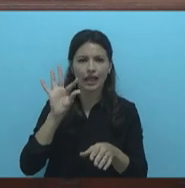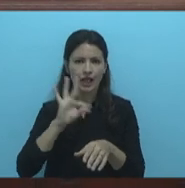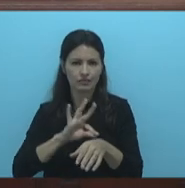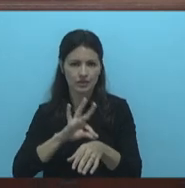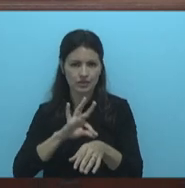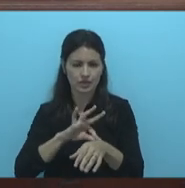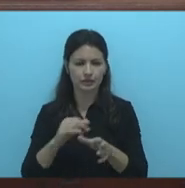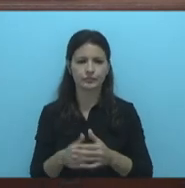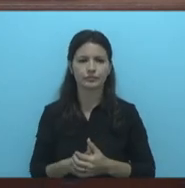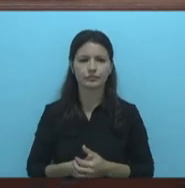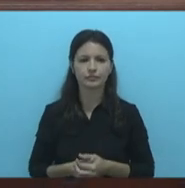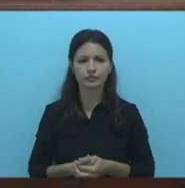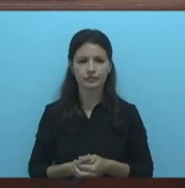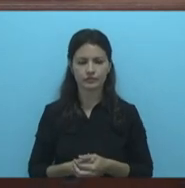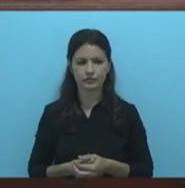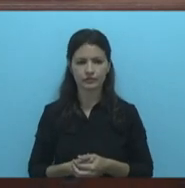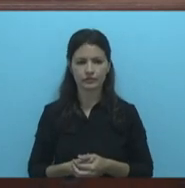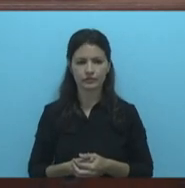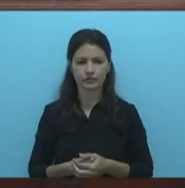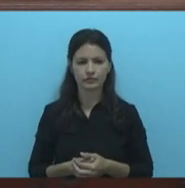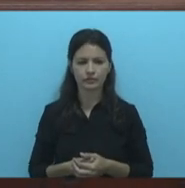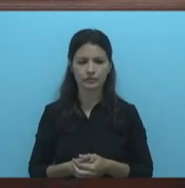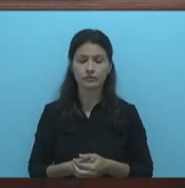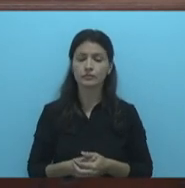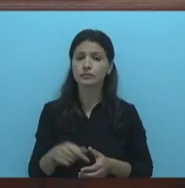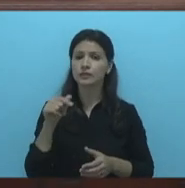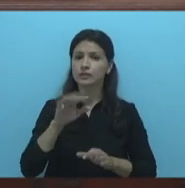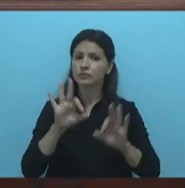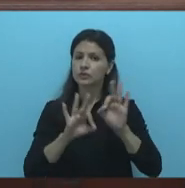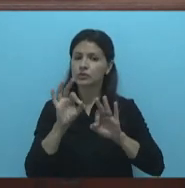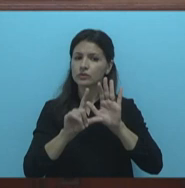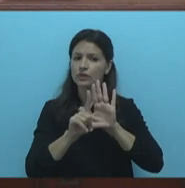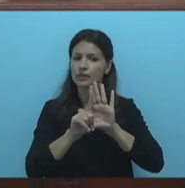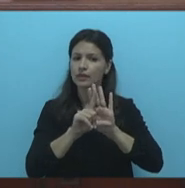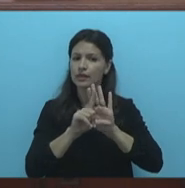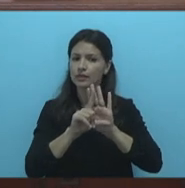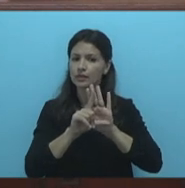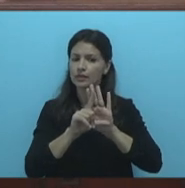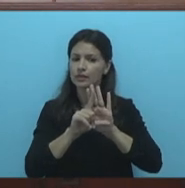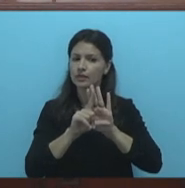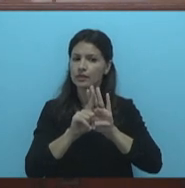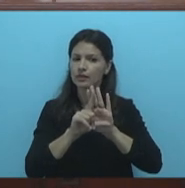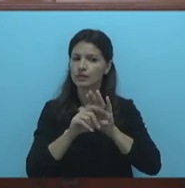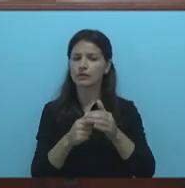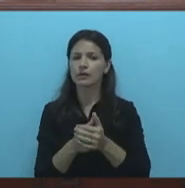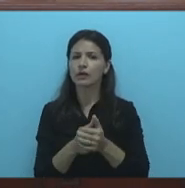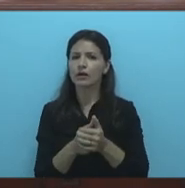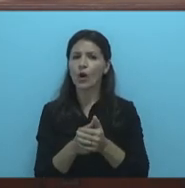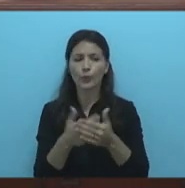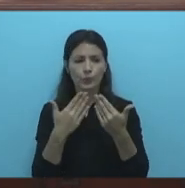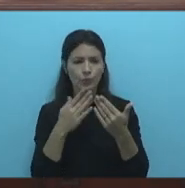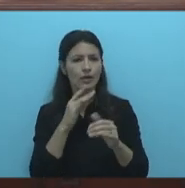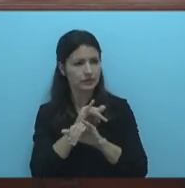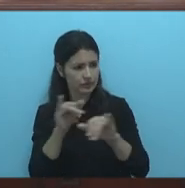Bien, antes de poner a consideración el tratamiento en general del proyecto, queda abierta